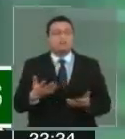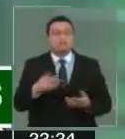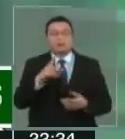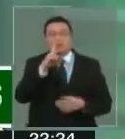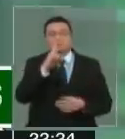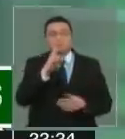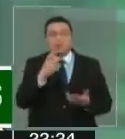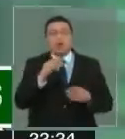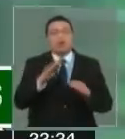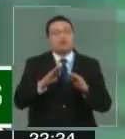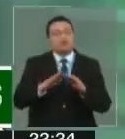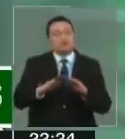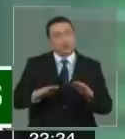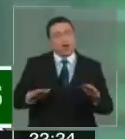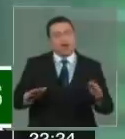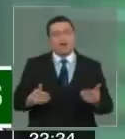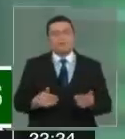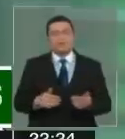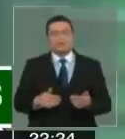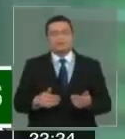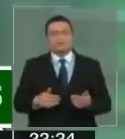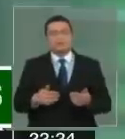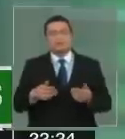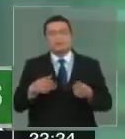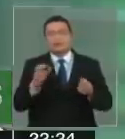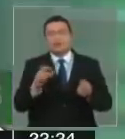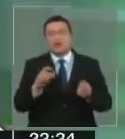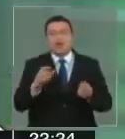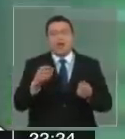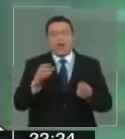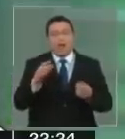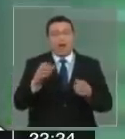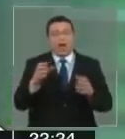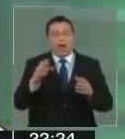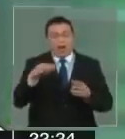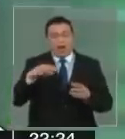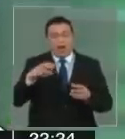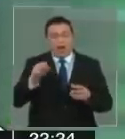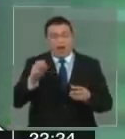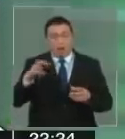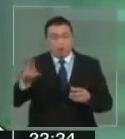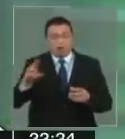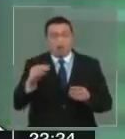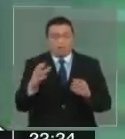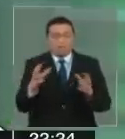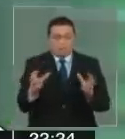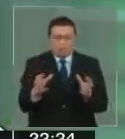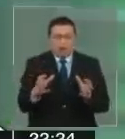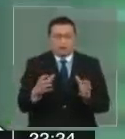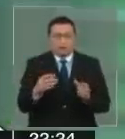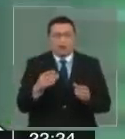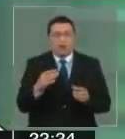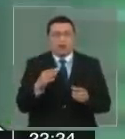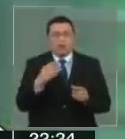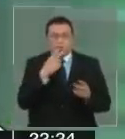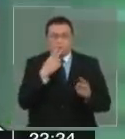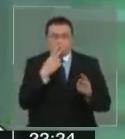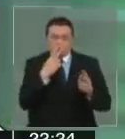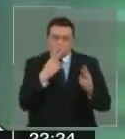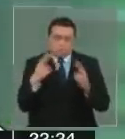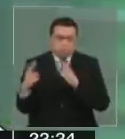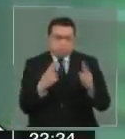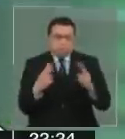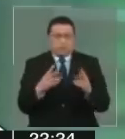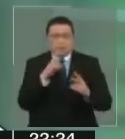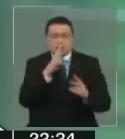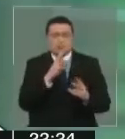algo suave, no sé. El amor es feroz, es tremendo, es un huracán.